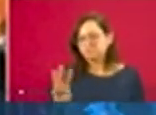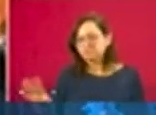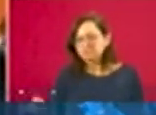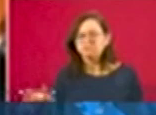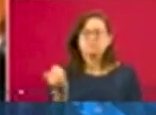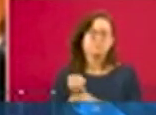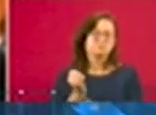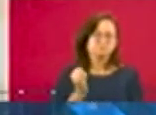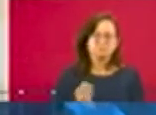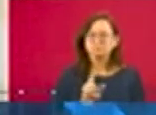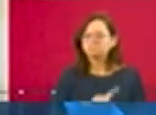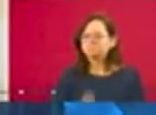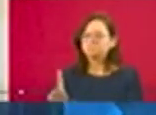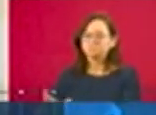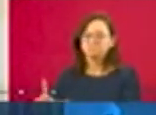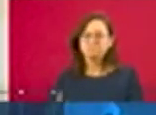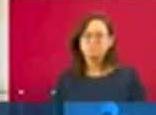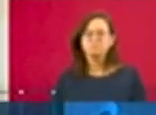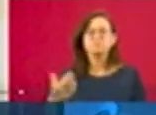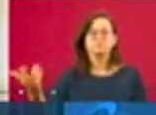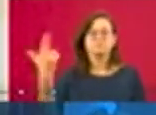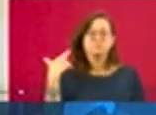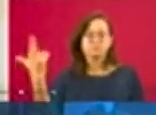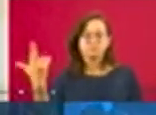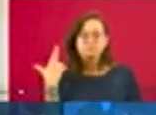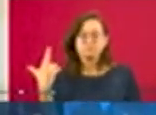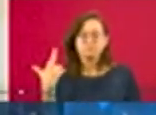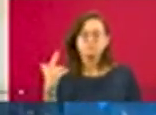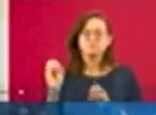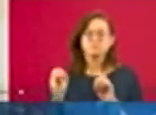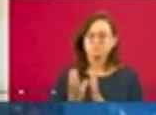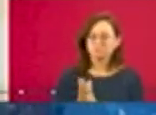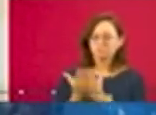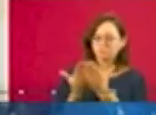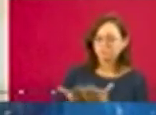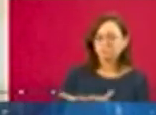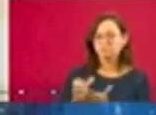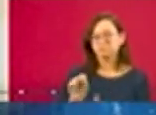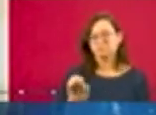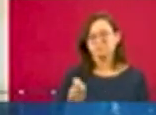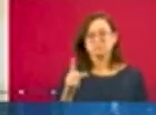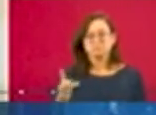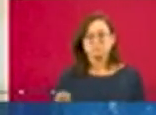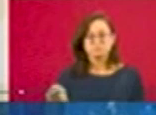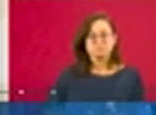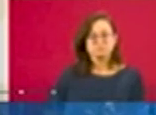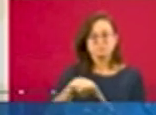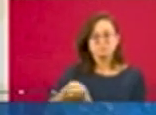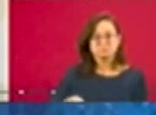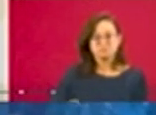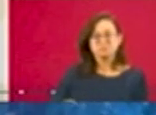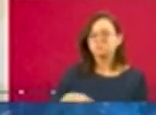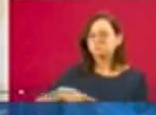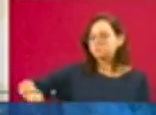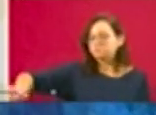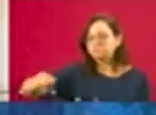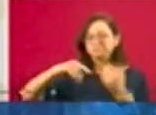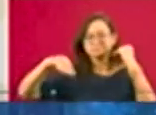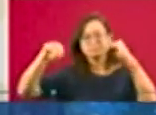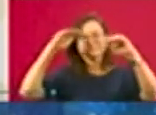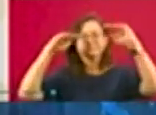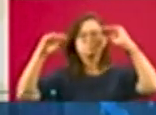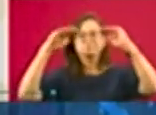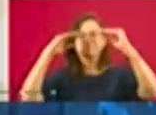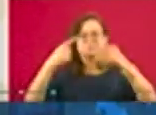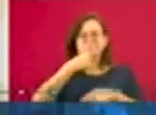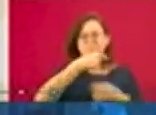haber una vacuna, este sistema va a continuar. Sí, de hecho va a continuar, y una cosa importante también,